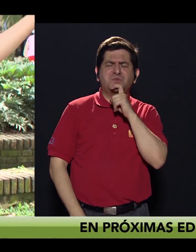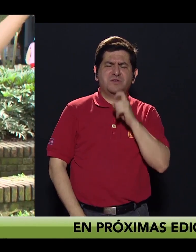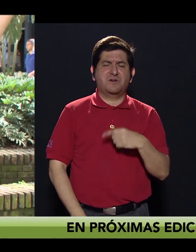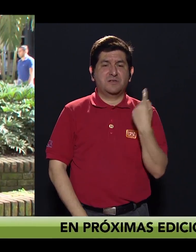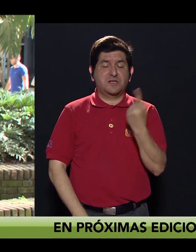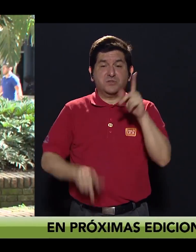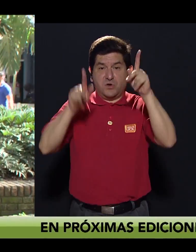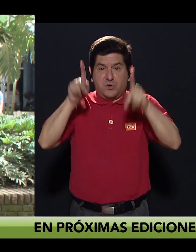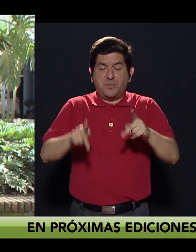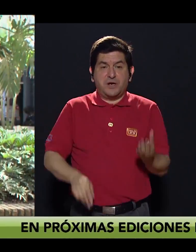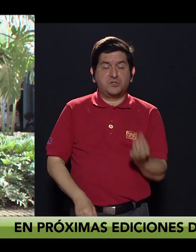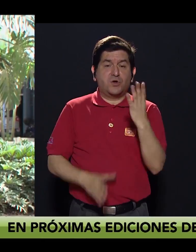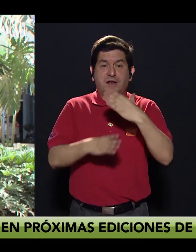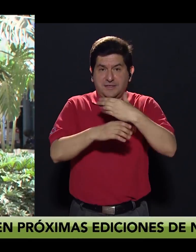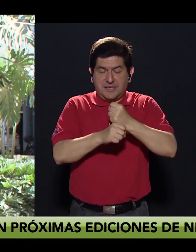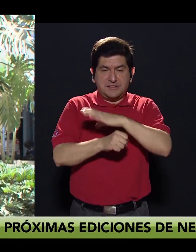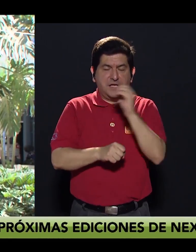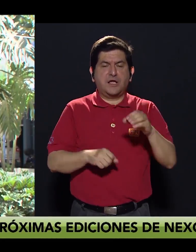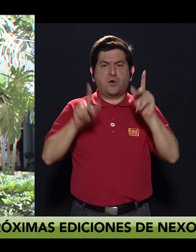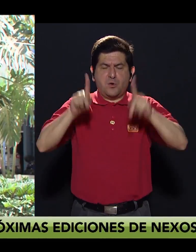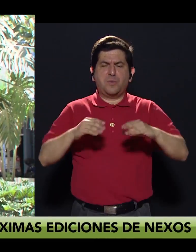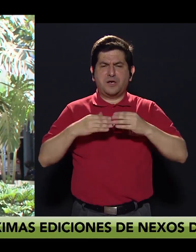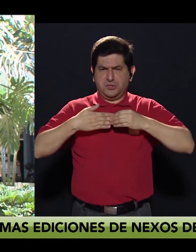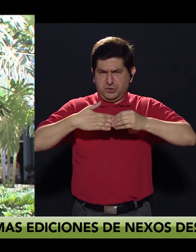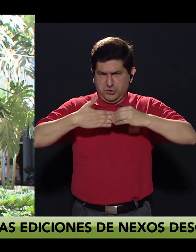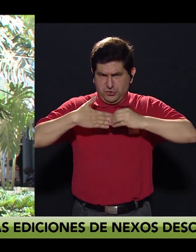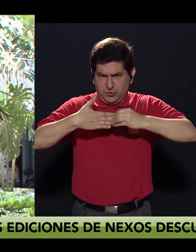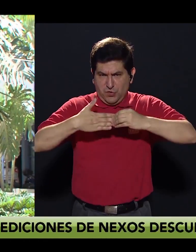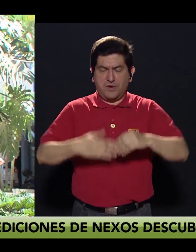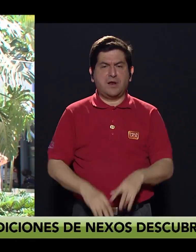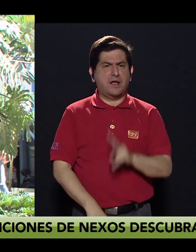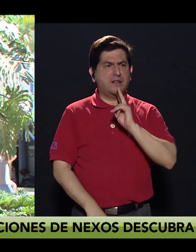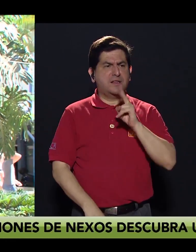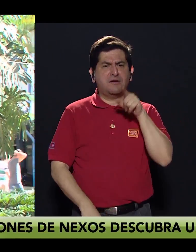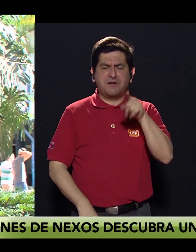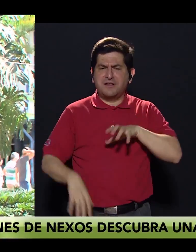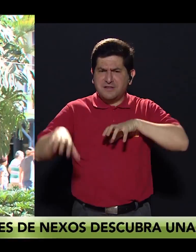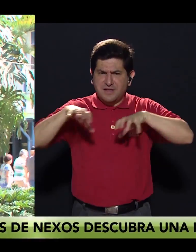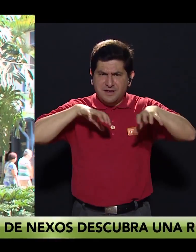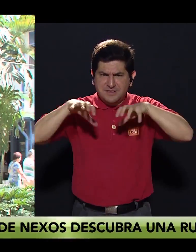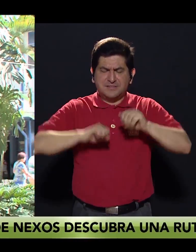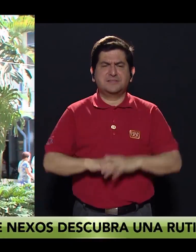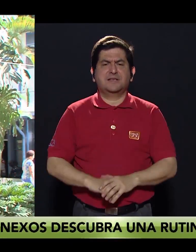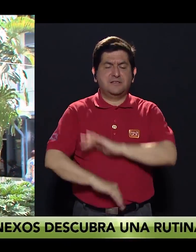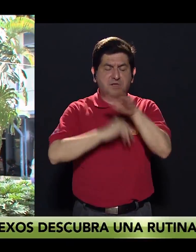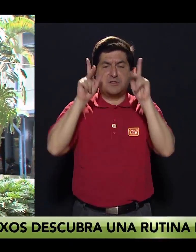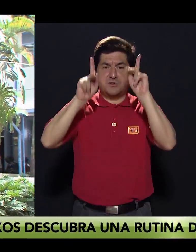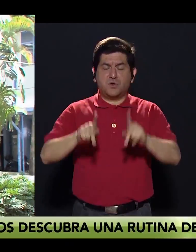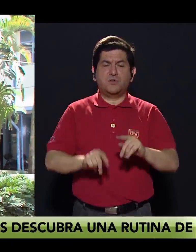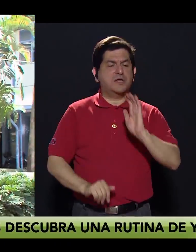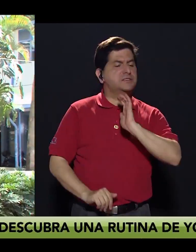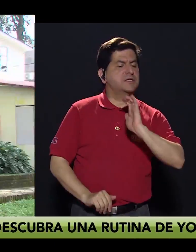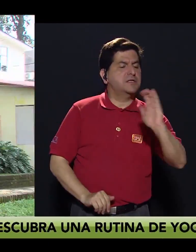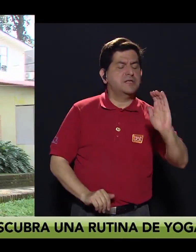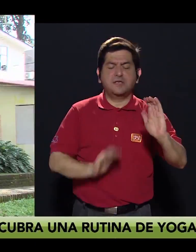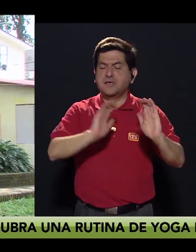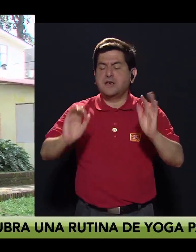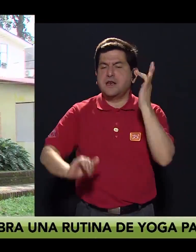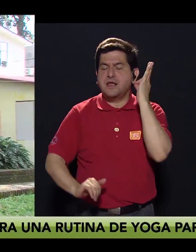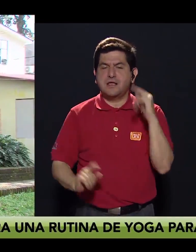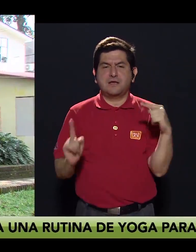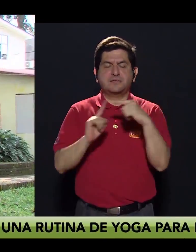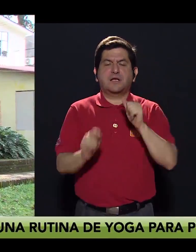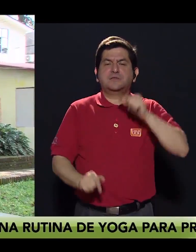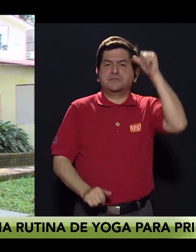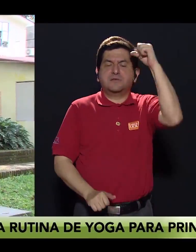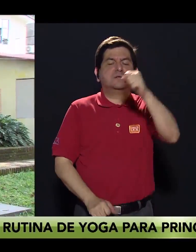posiciones complicadas, aptas únicamente para personas jóvenes o flexibles, lo cierto es que esta disciplina es para todos y todas, desde